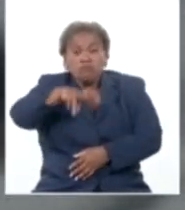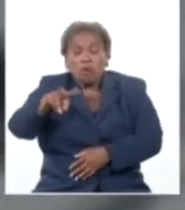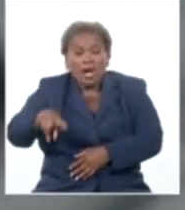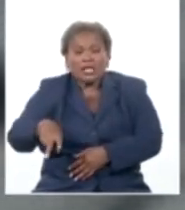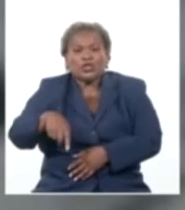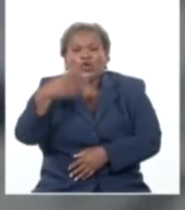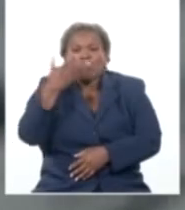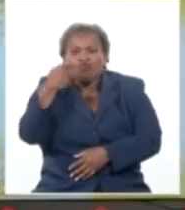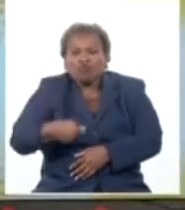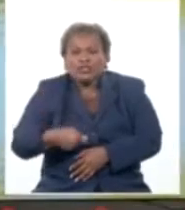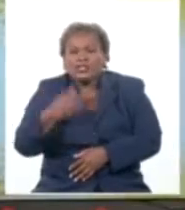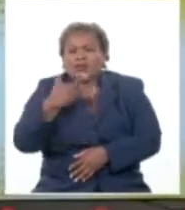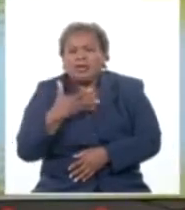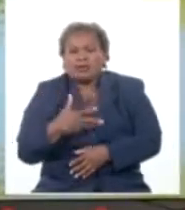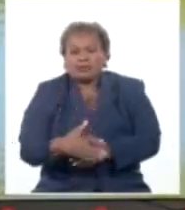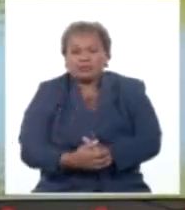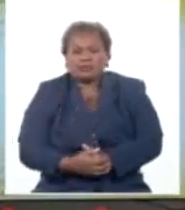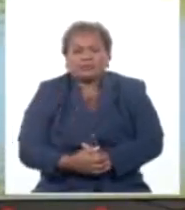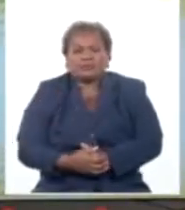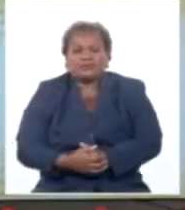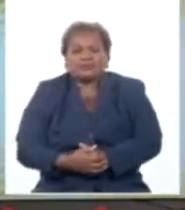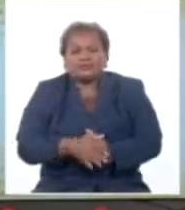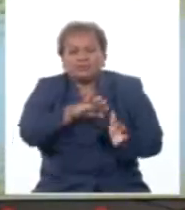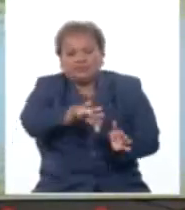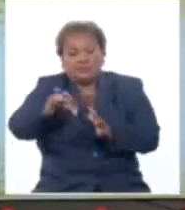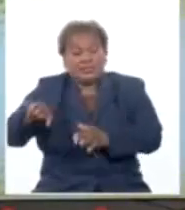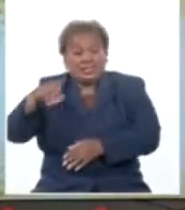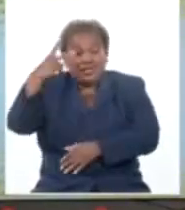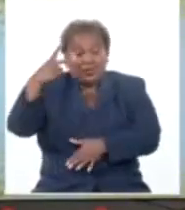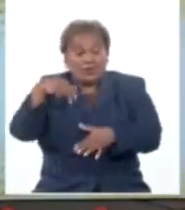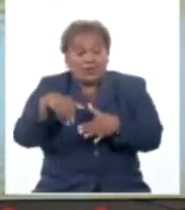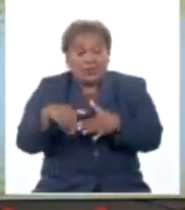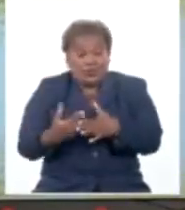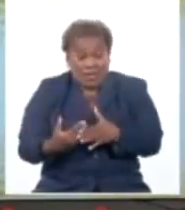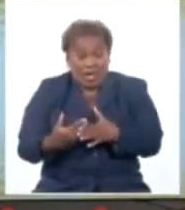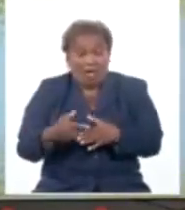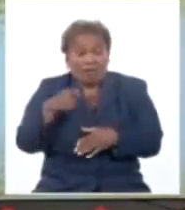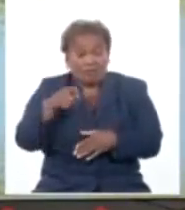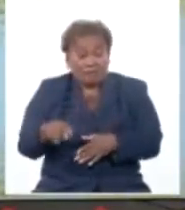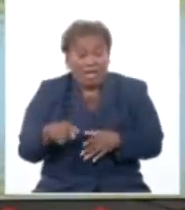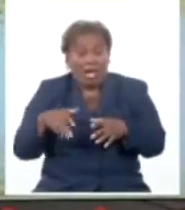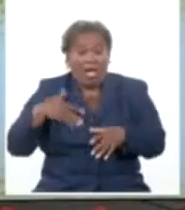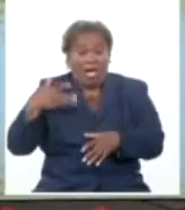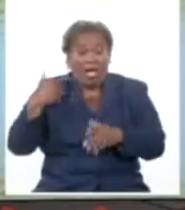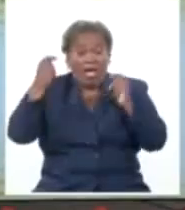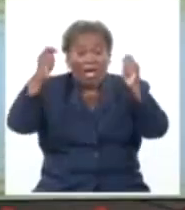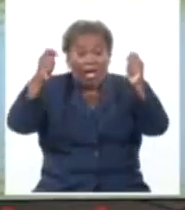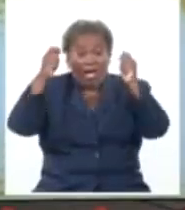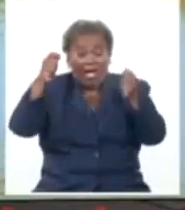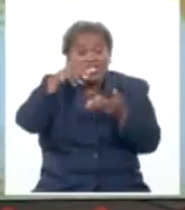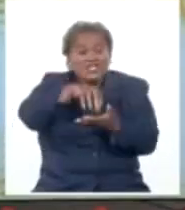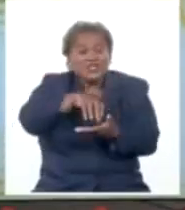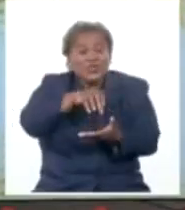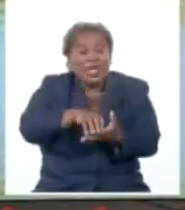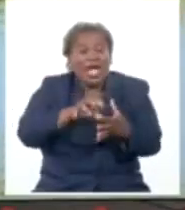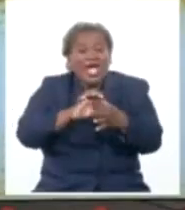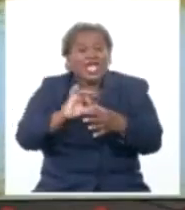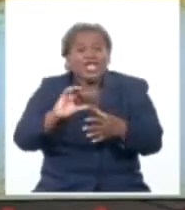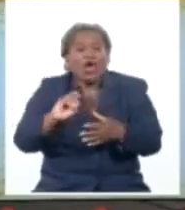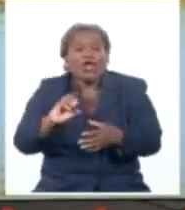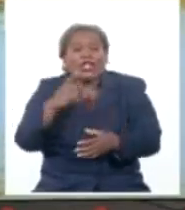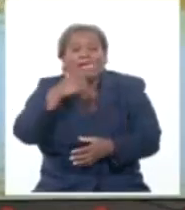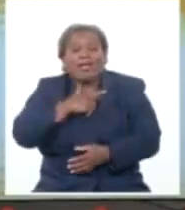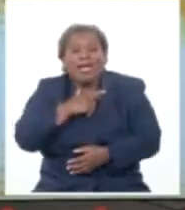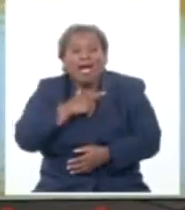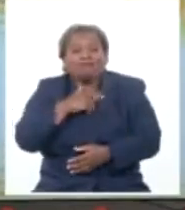justicia. Y por segundo día consecutivo se producen masivas manifestaciones en Georgia en protesta por un proyecto de ley